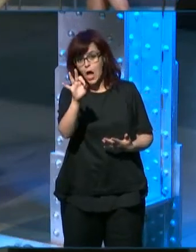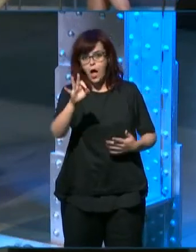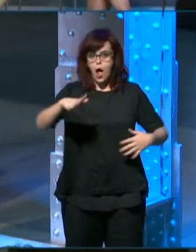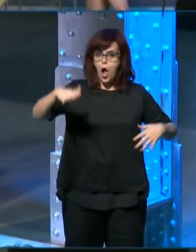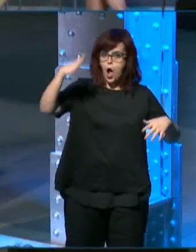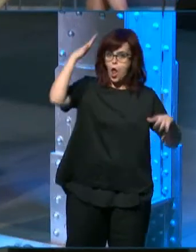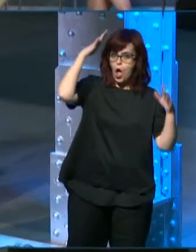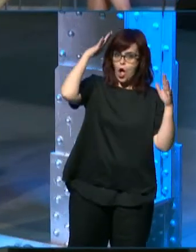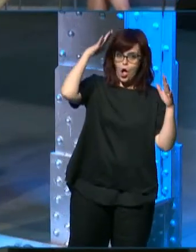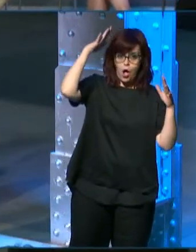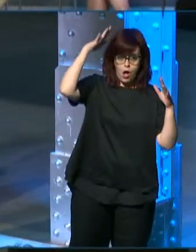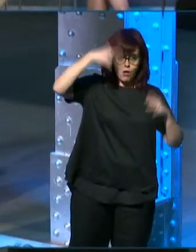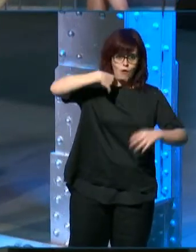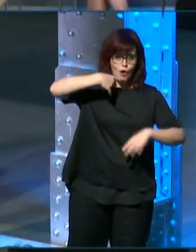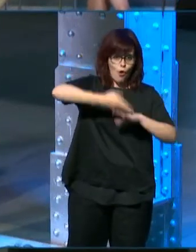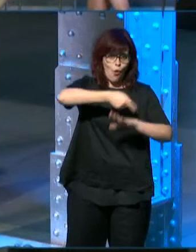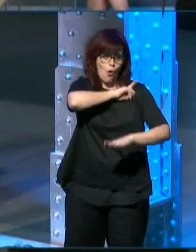que me equivoque, ¿vale?